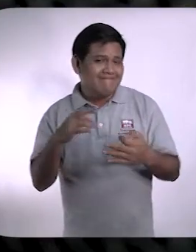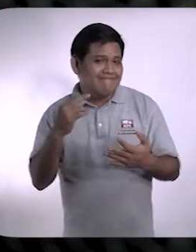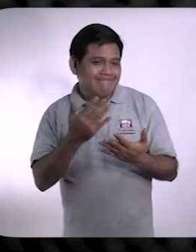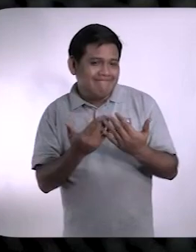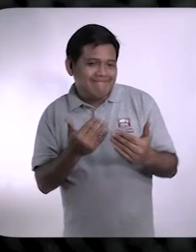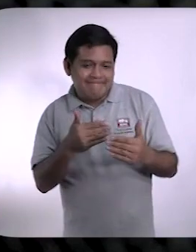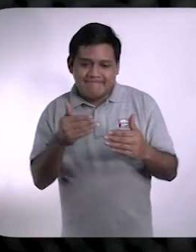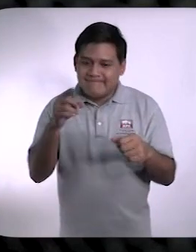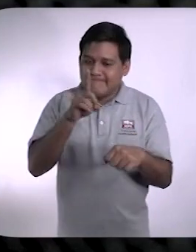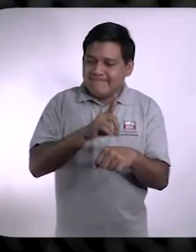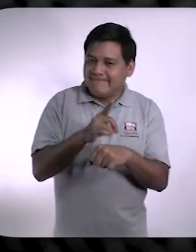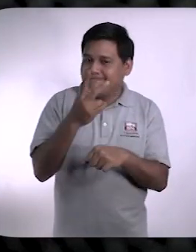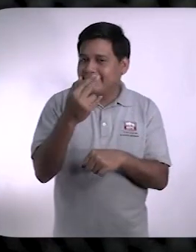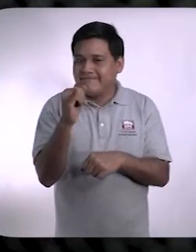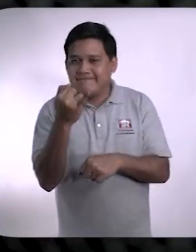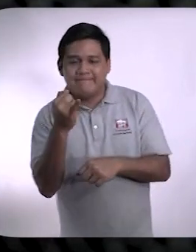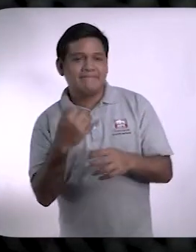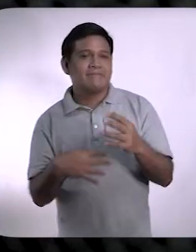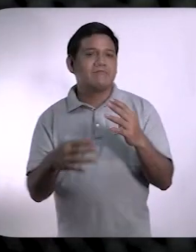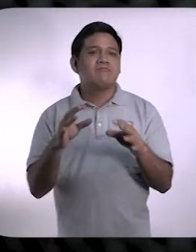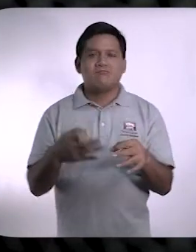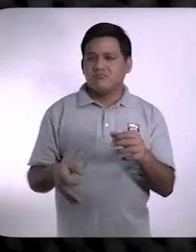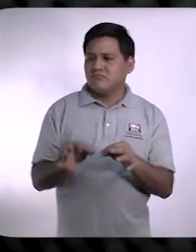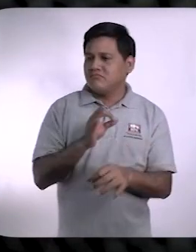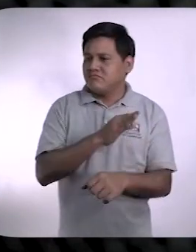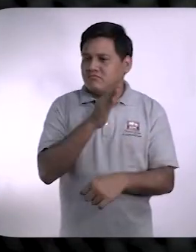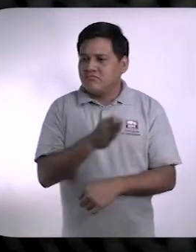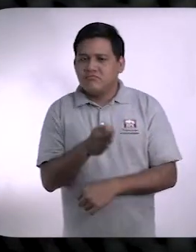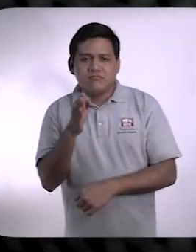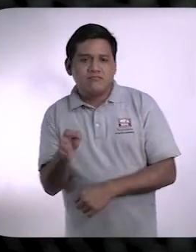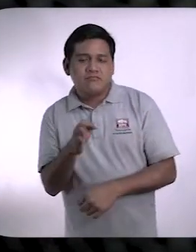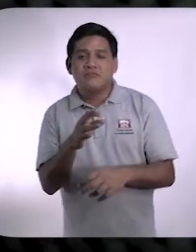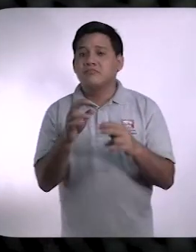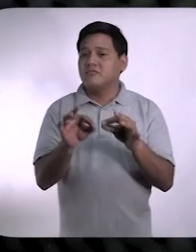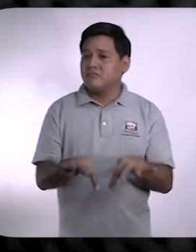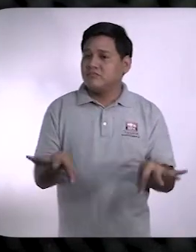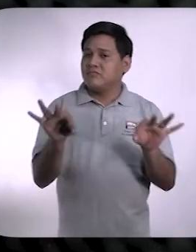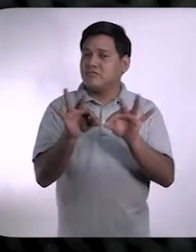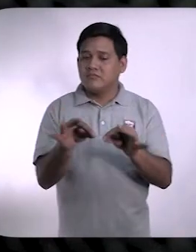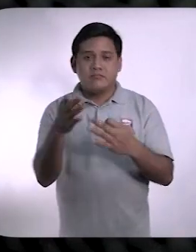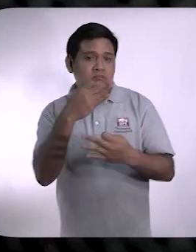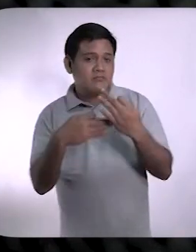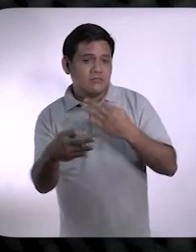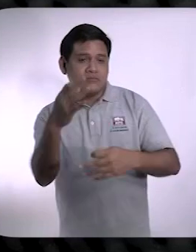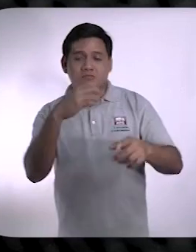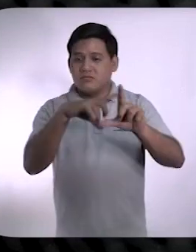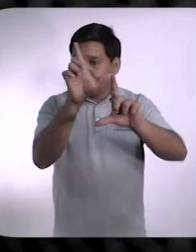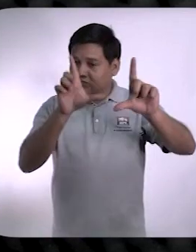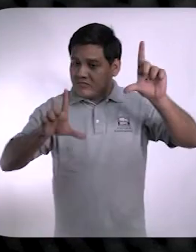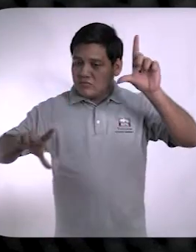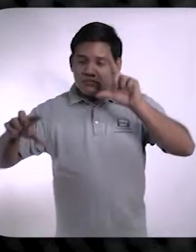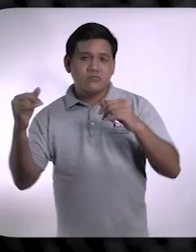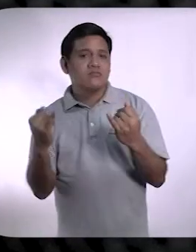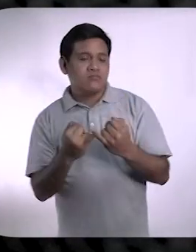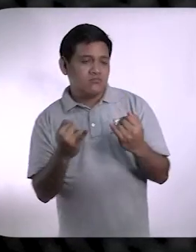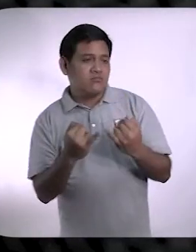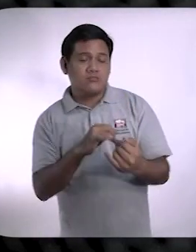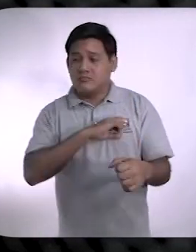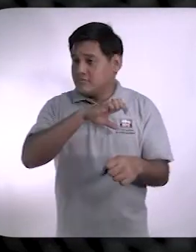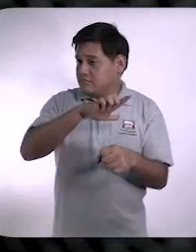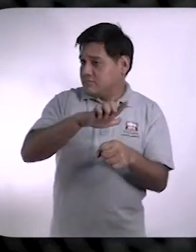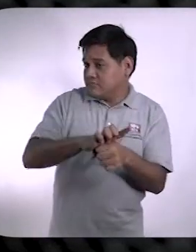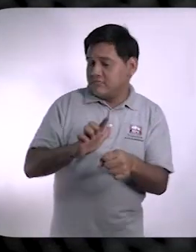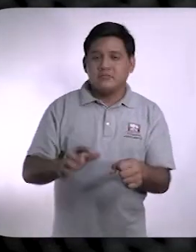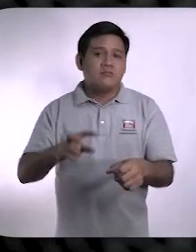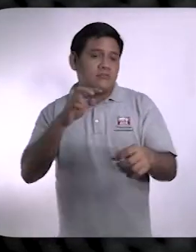nada de el 2 de junio, una fecha muy importante para todas las mexicanas y mexicanos, por supuesto para las tabasqueñas y tabasqueños.